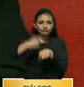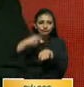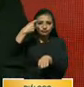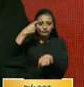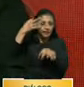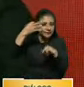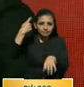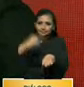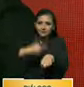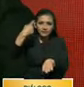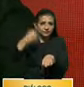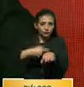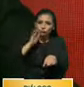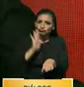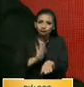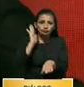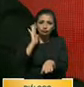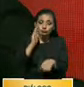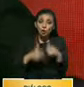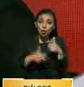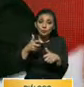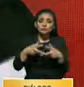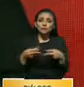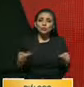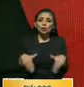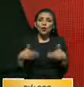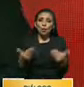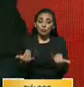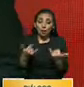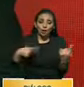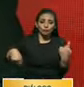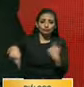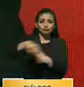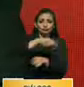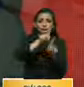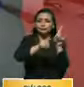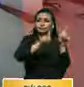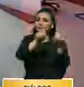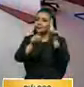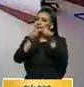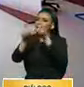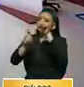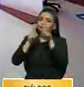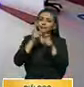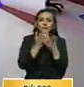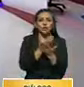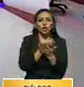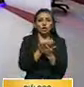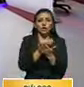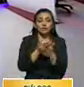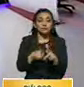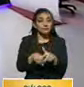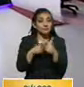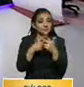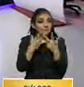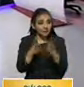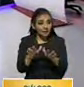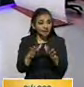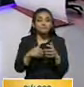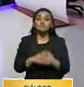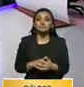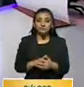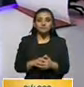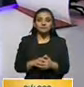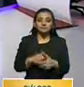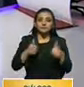afrontar estos enormes problemas. En esta ronda del segmento económico vamos a iniciar con Paco